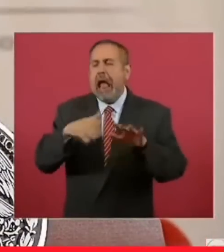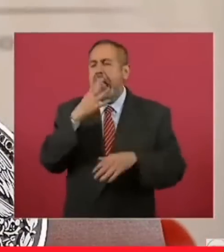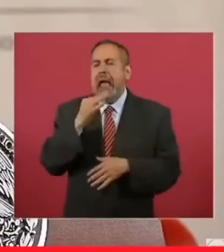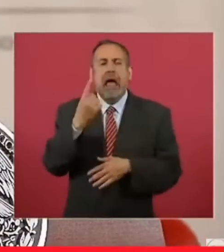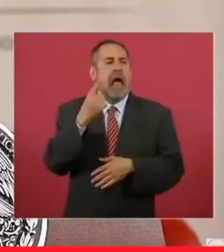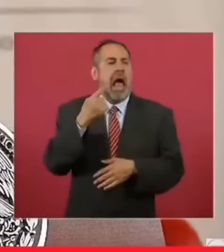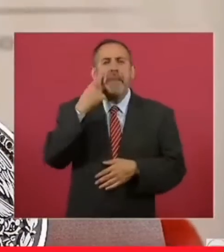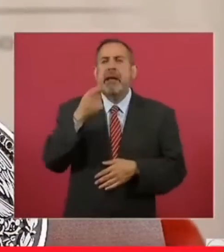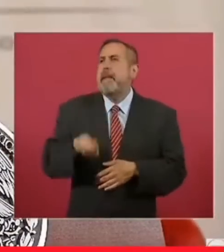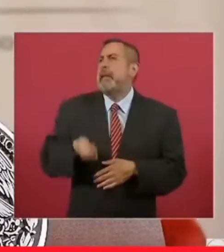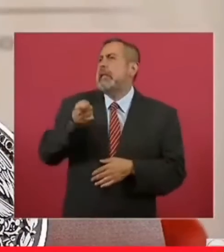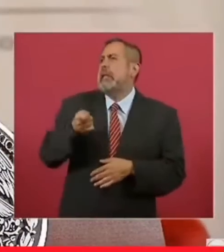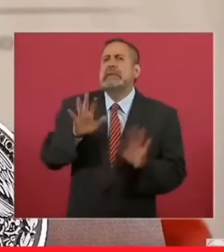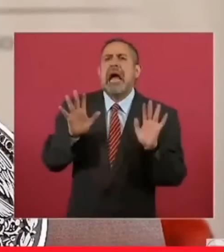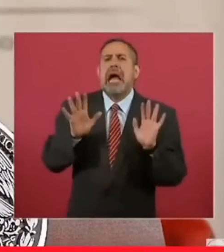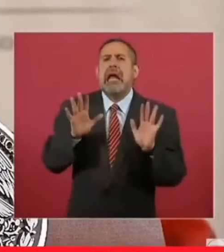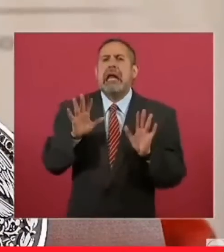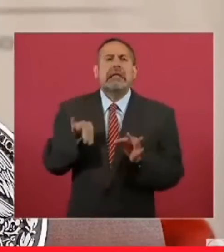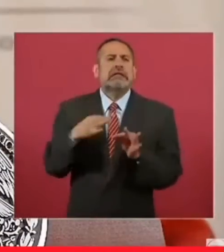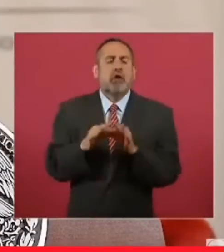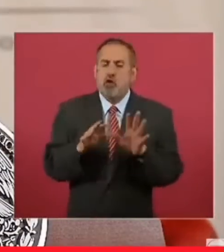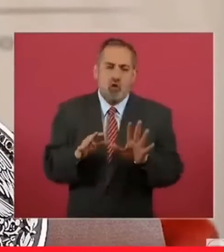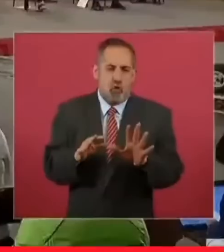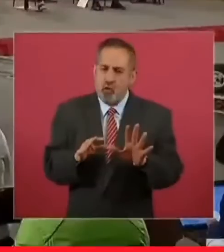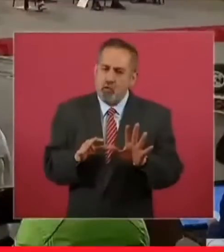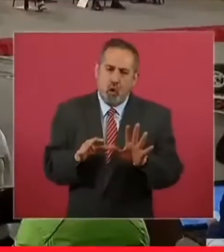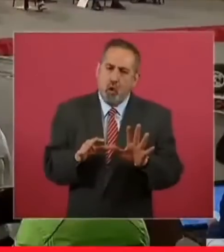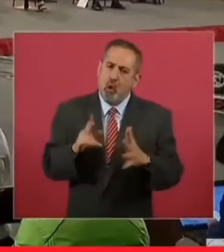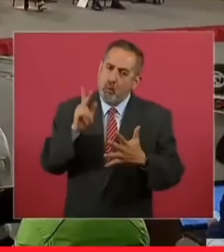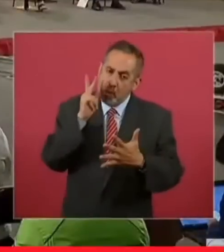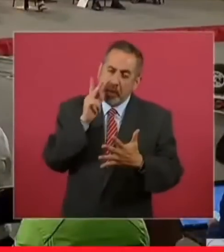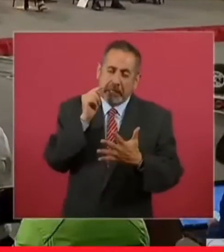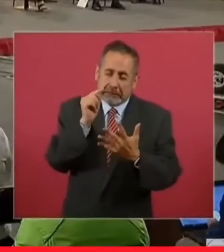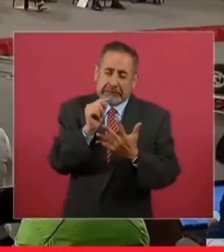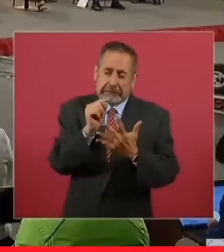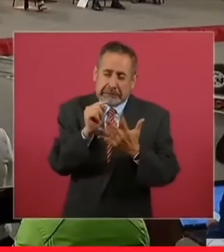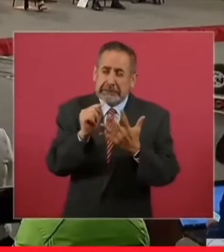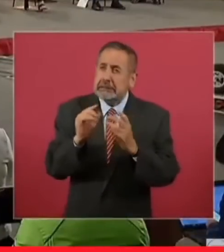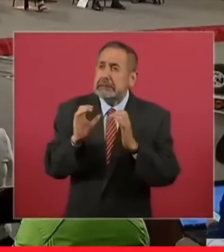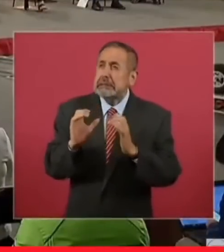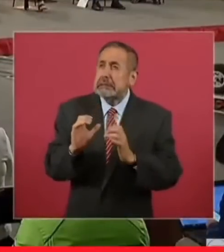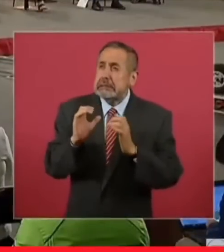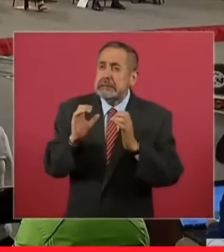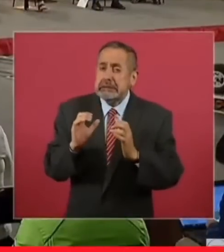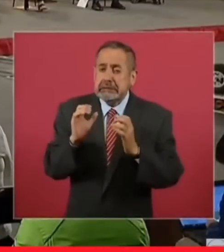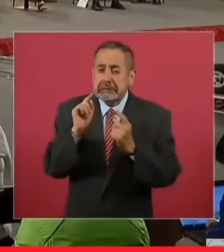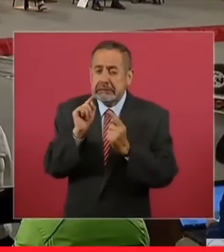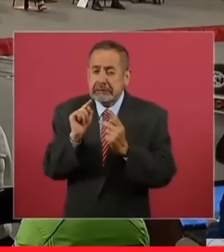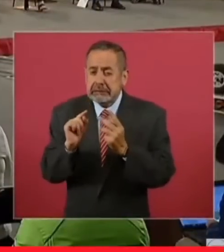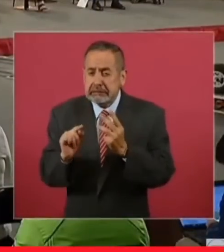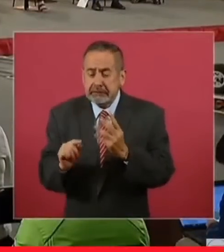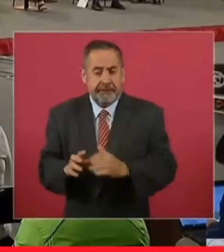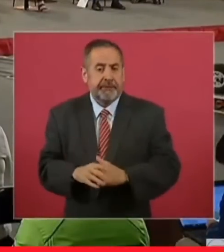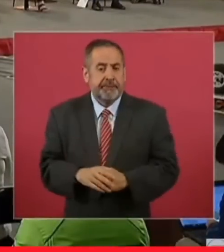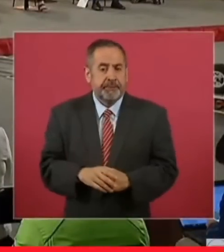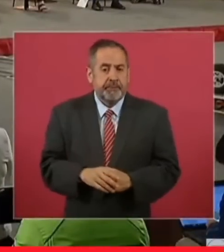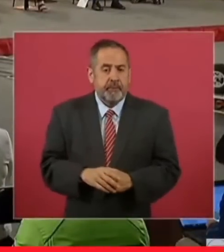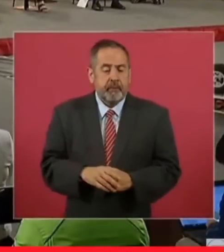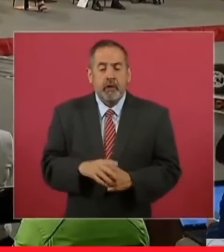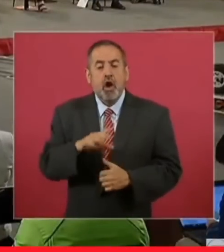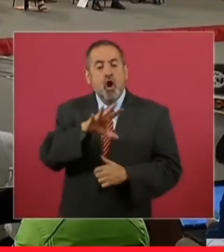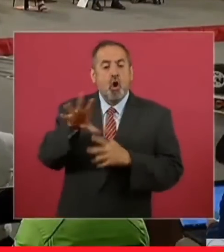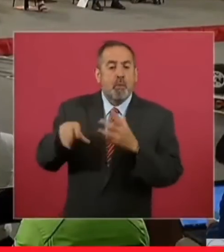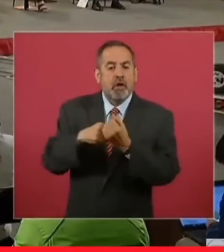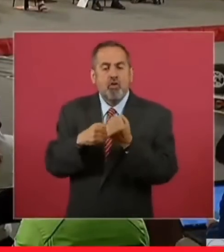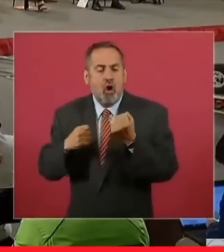pensamos que es nada más prender el switch y pues no, es todavía un poquito más complicado. La que sigue, por favor. ¿De dónde viene todo el soporte?